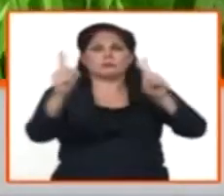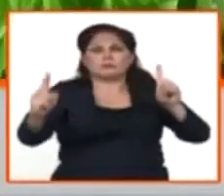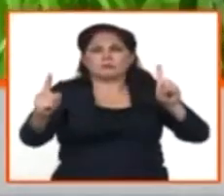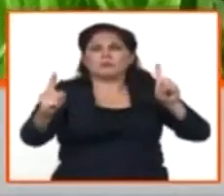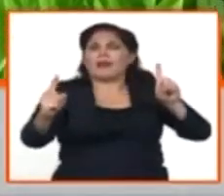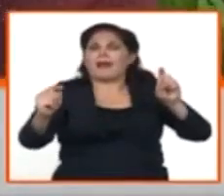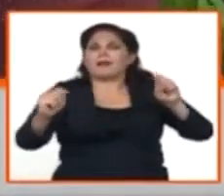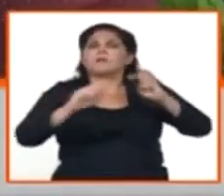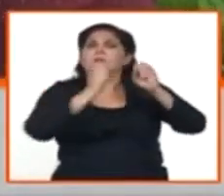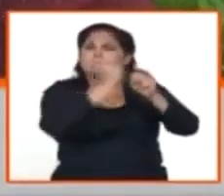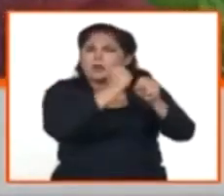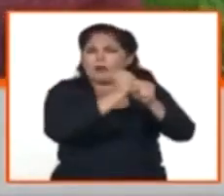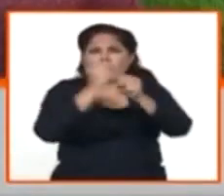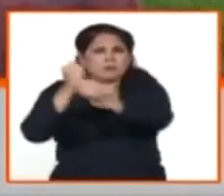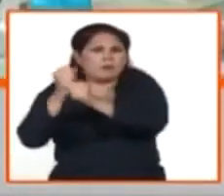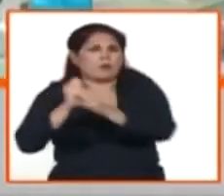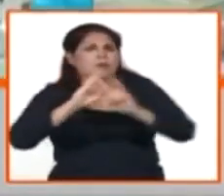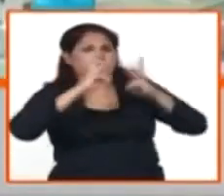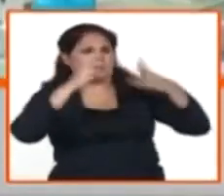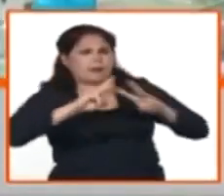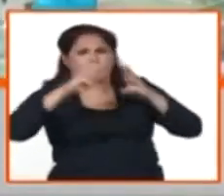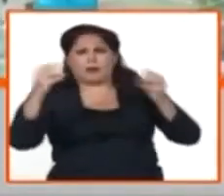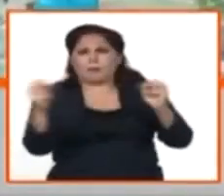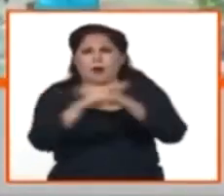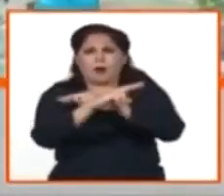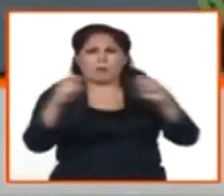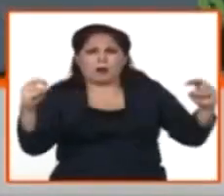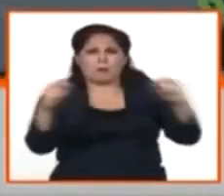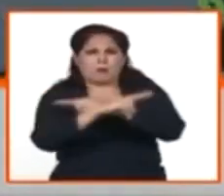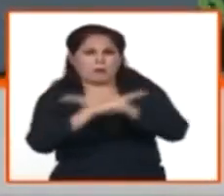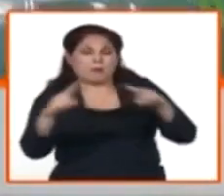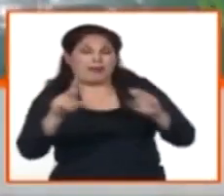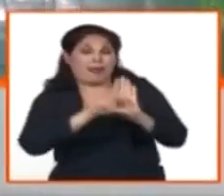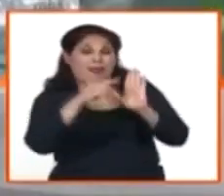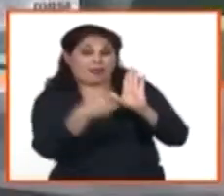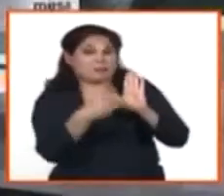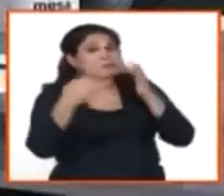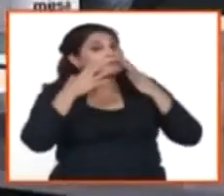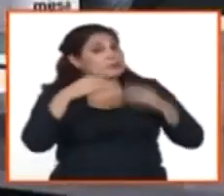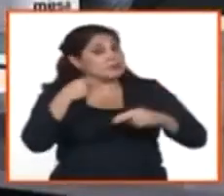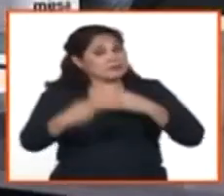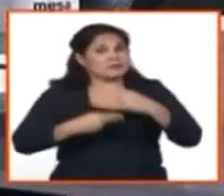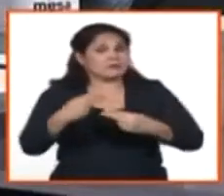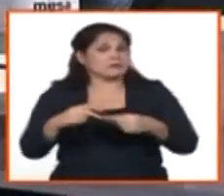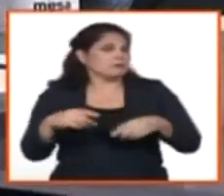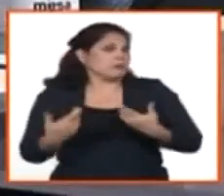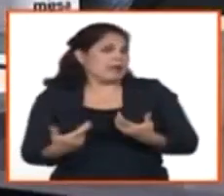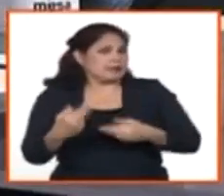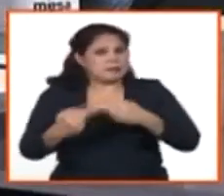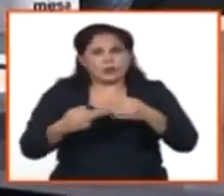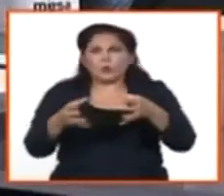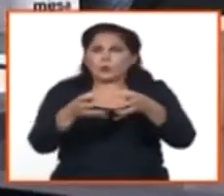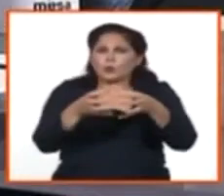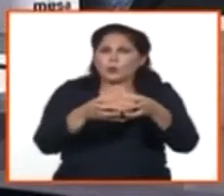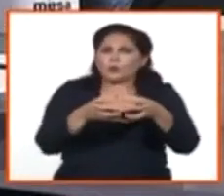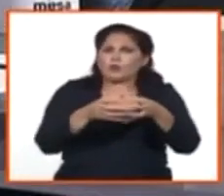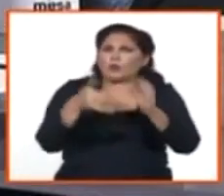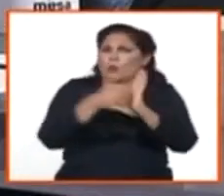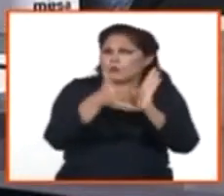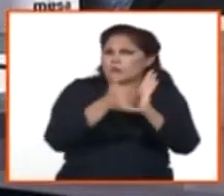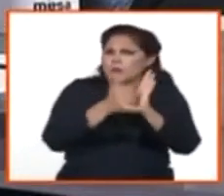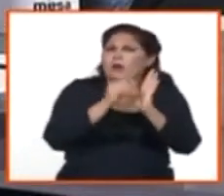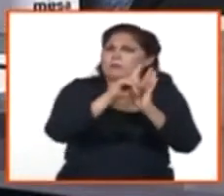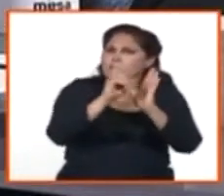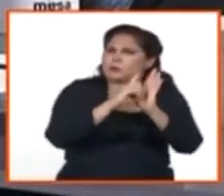el trabajo. Imagino que con el carácter de ser una ley, en esos equipos de consulta hayan estado